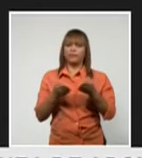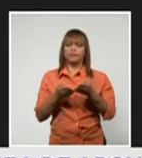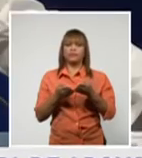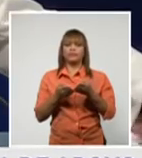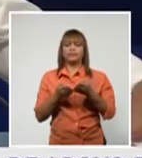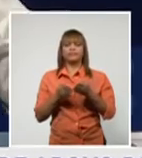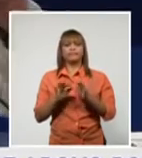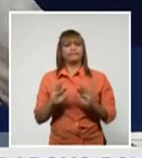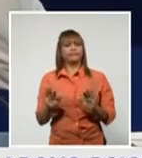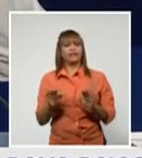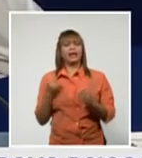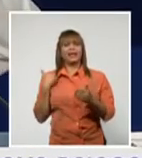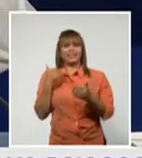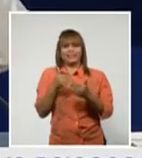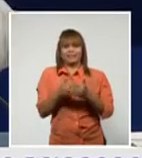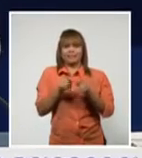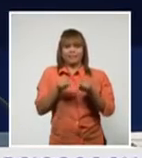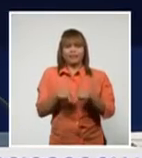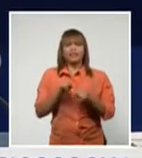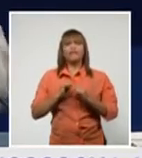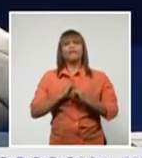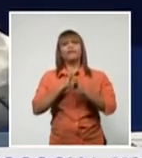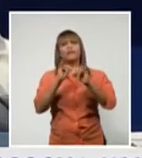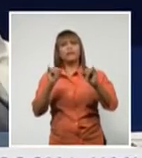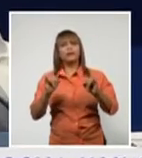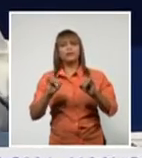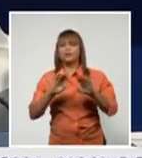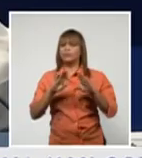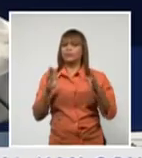nuestra información. Este es el